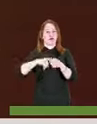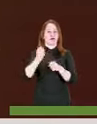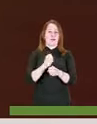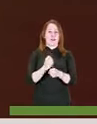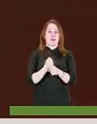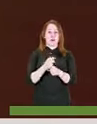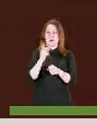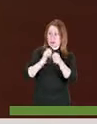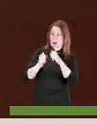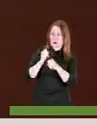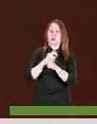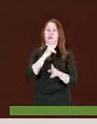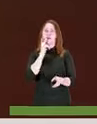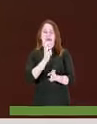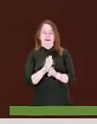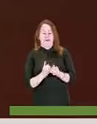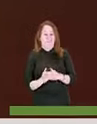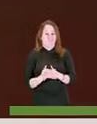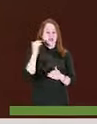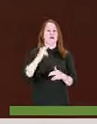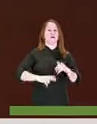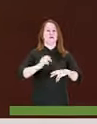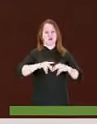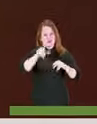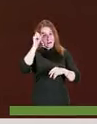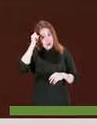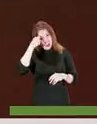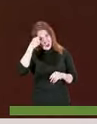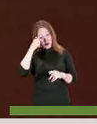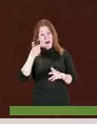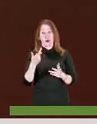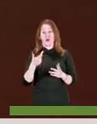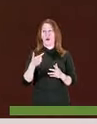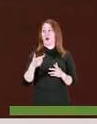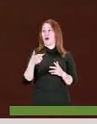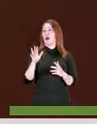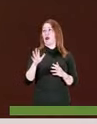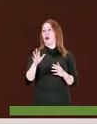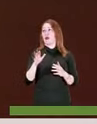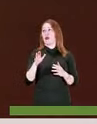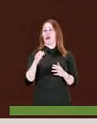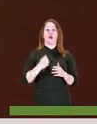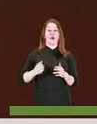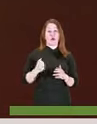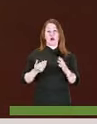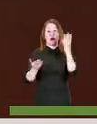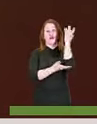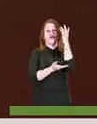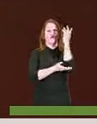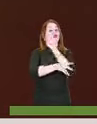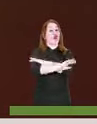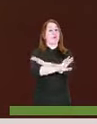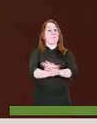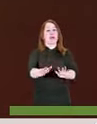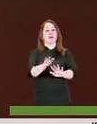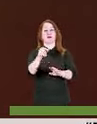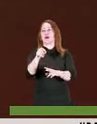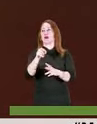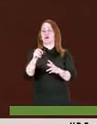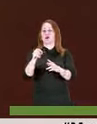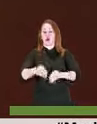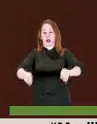año complicado para arrancar las obras porque, quienes recuerdan, tuvimos una medida cautelar que nos dijo: por favor no talen más árboles, por favor no intervengan el suelo